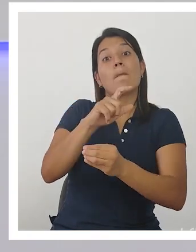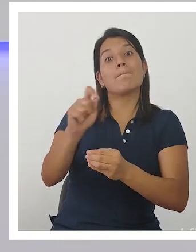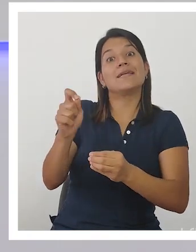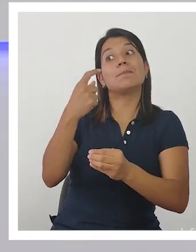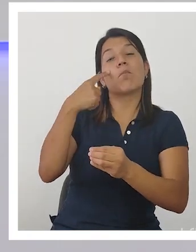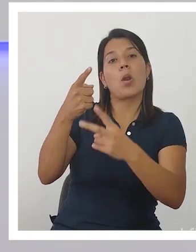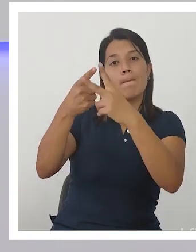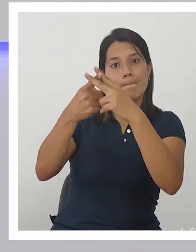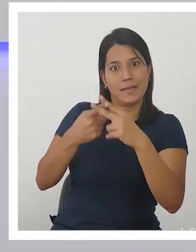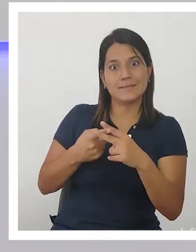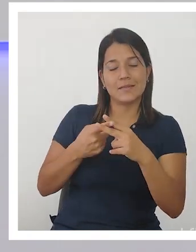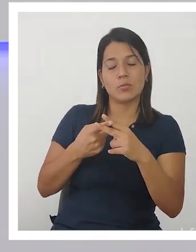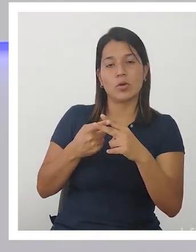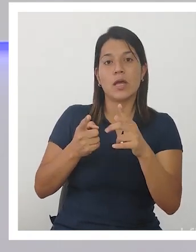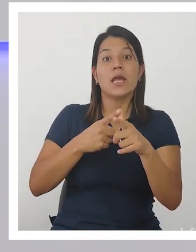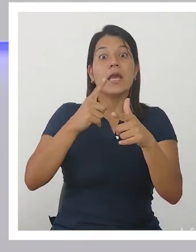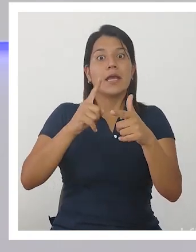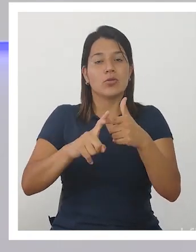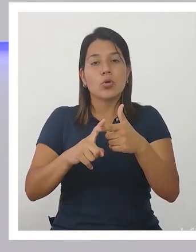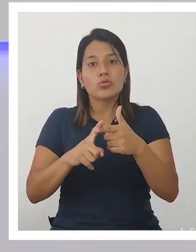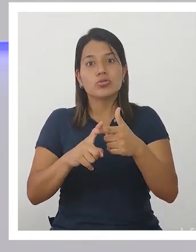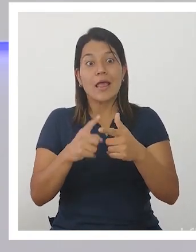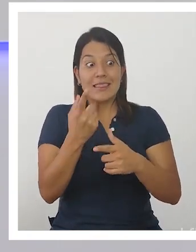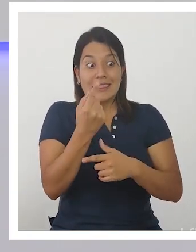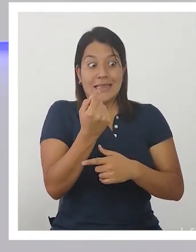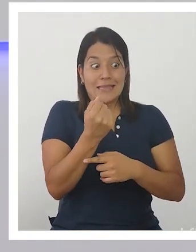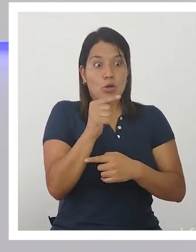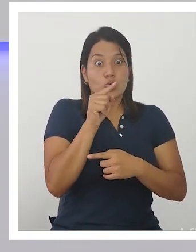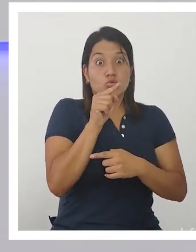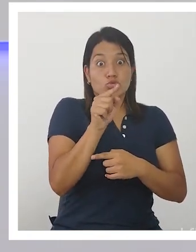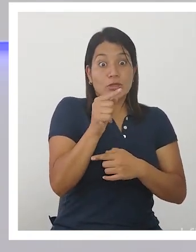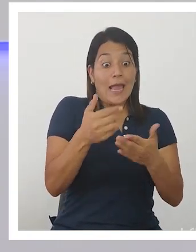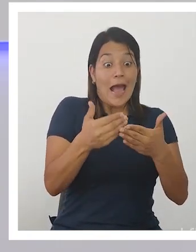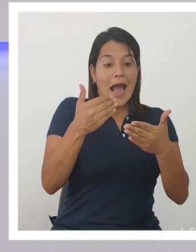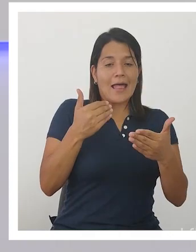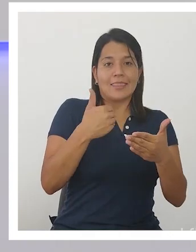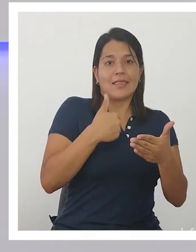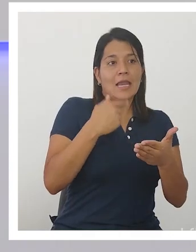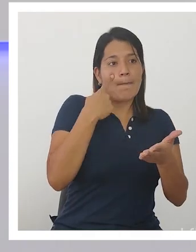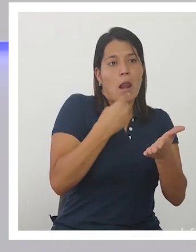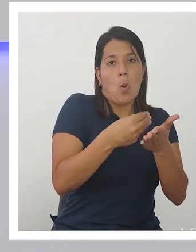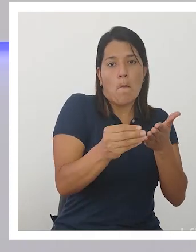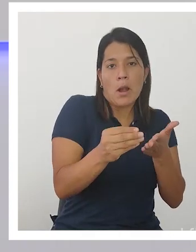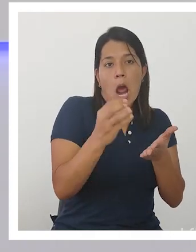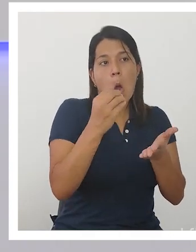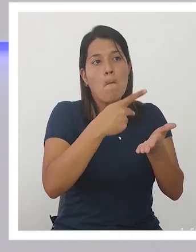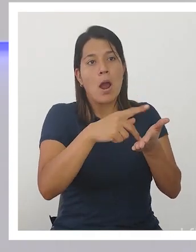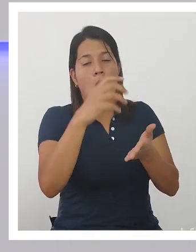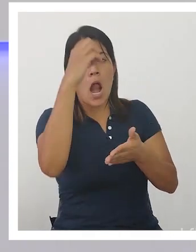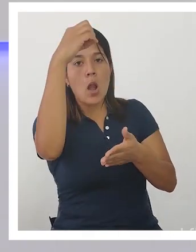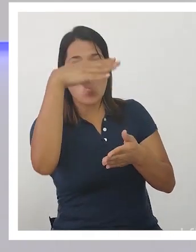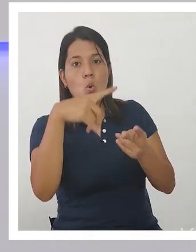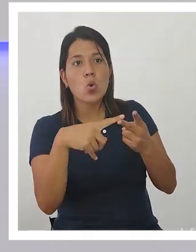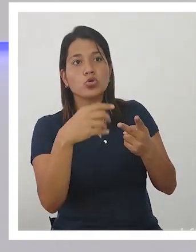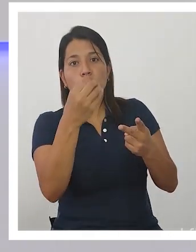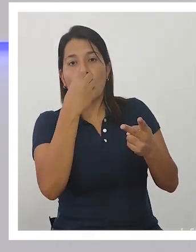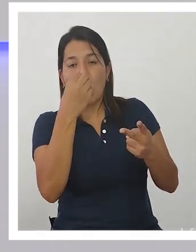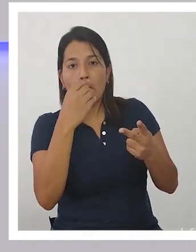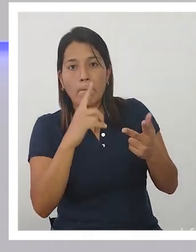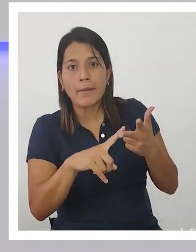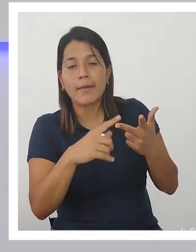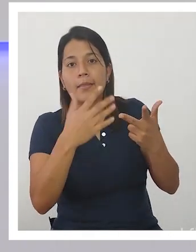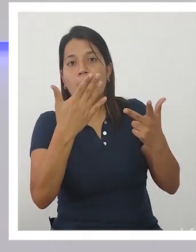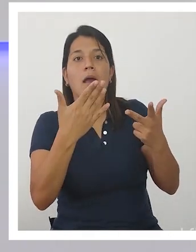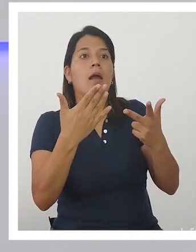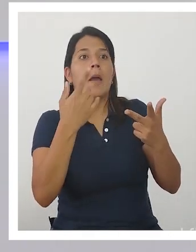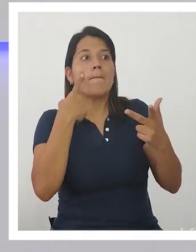que destinar plata que tengo en el bolsillo para pagar recibos, para pagar el diario, para